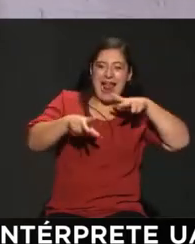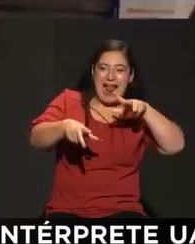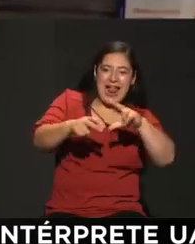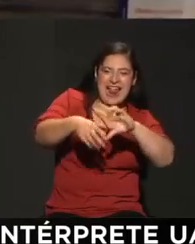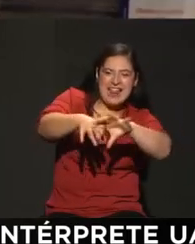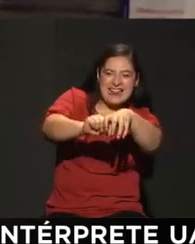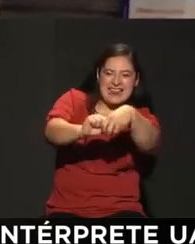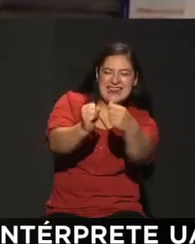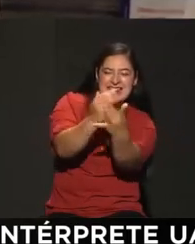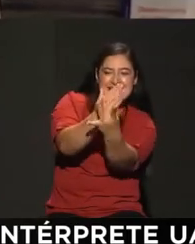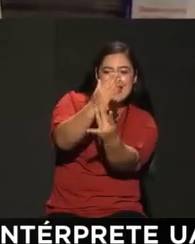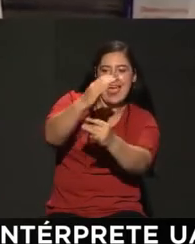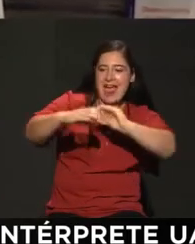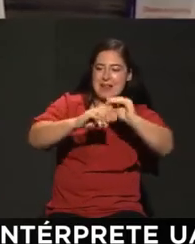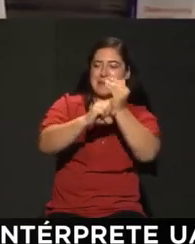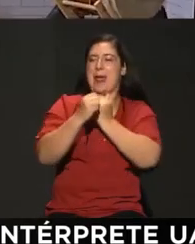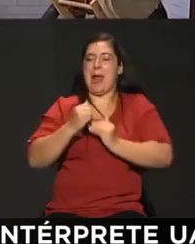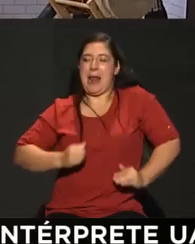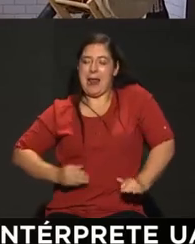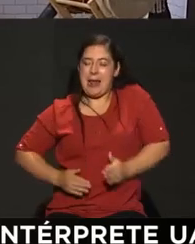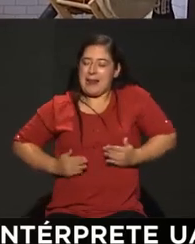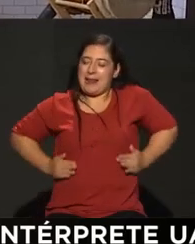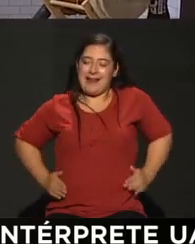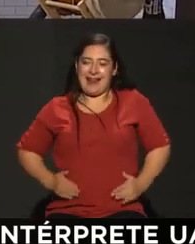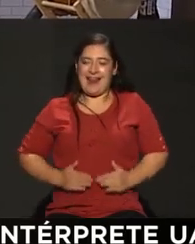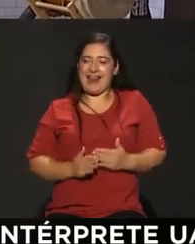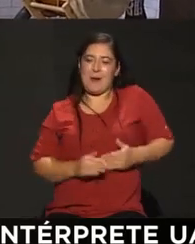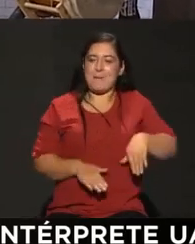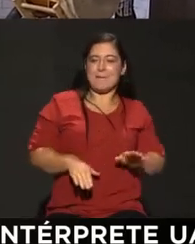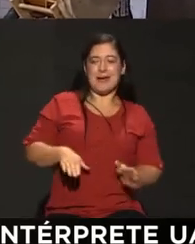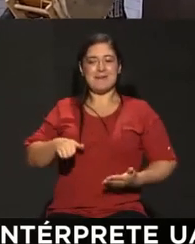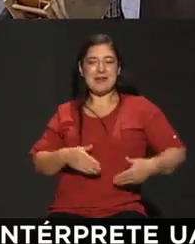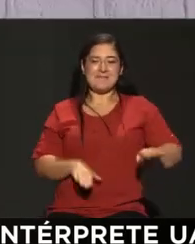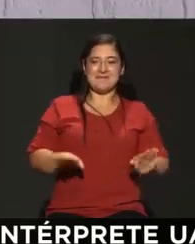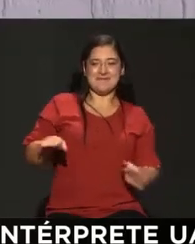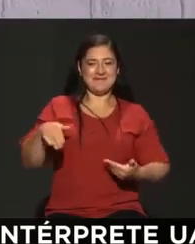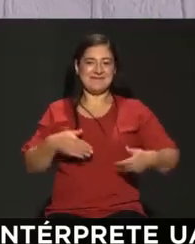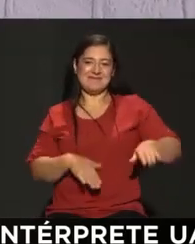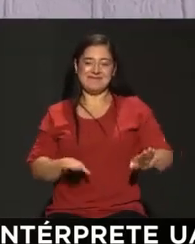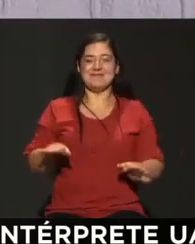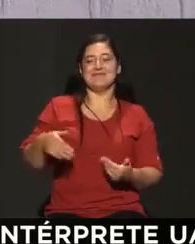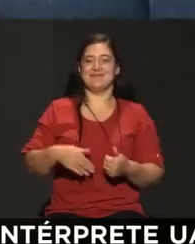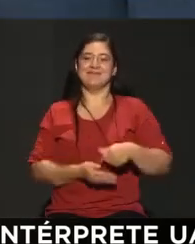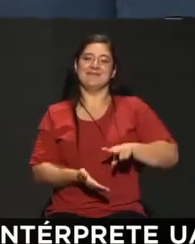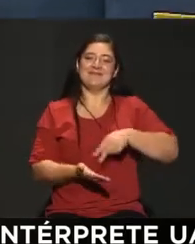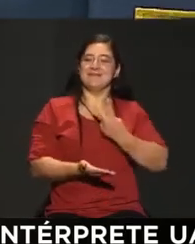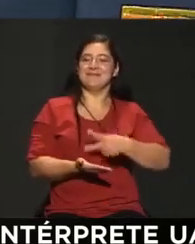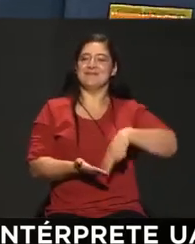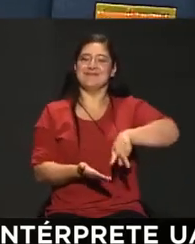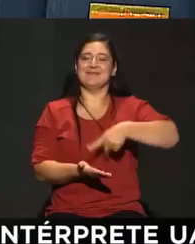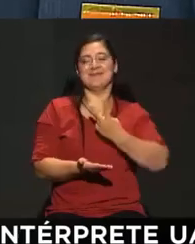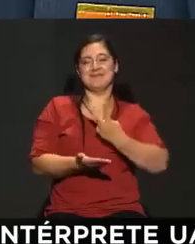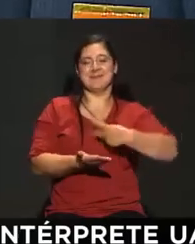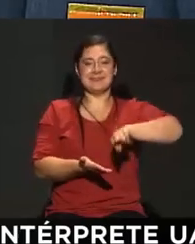ahí echándose. Le voy a echar para moverlo de aquí para allá. Para moverlo de aquí para allá. Y para